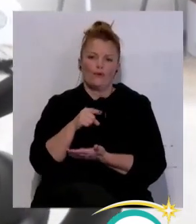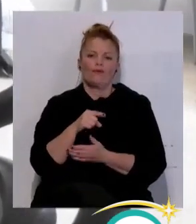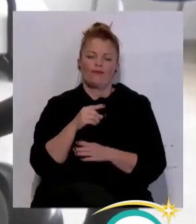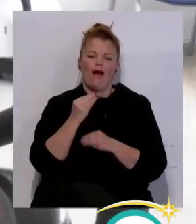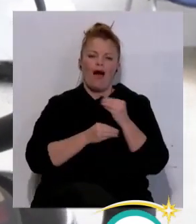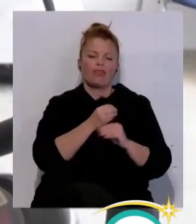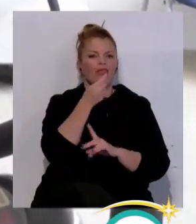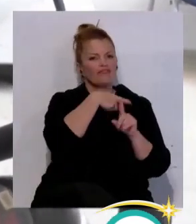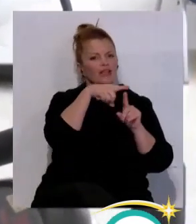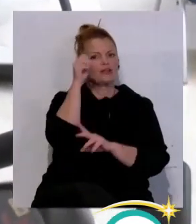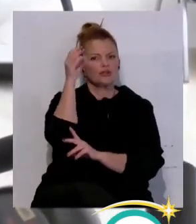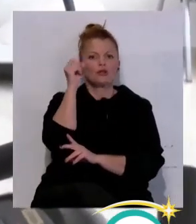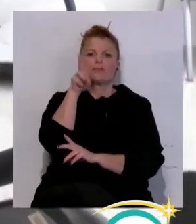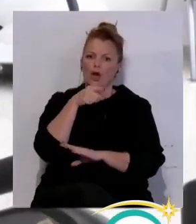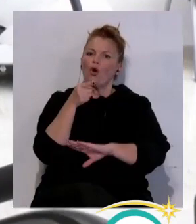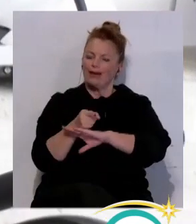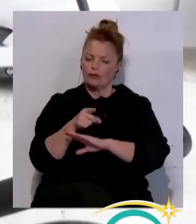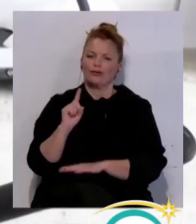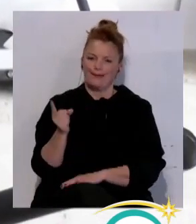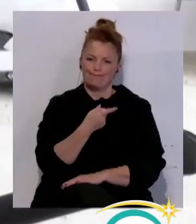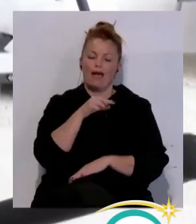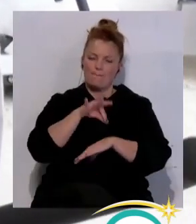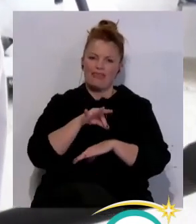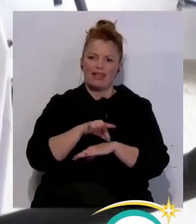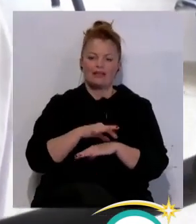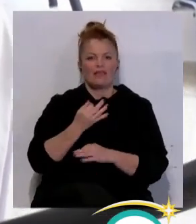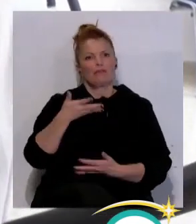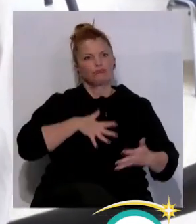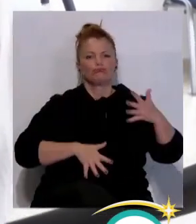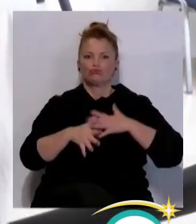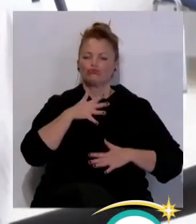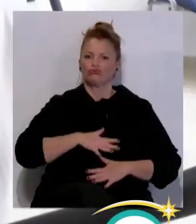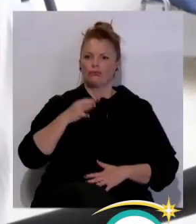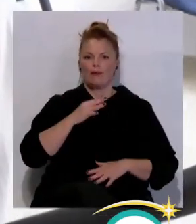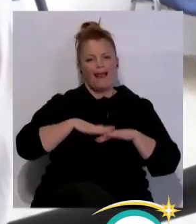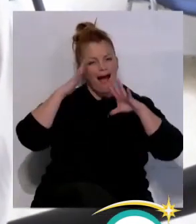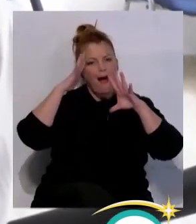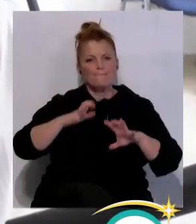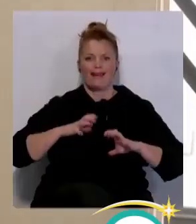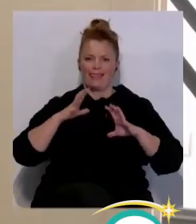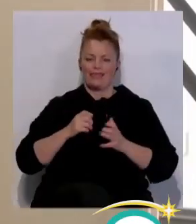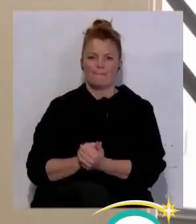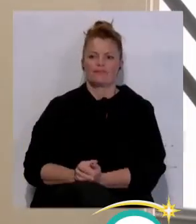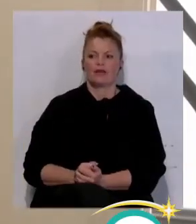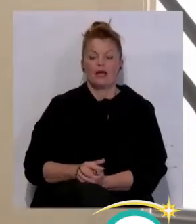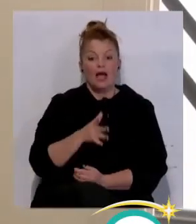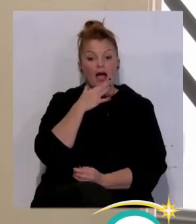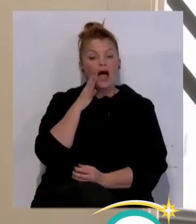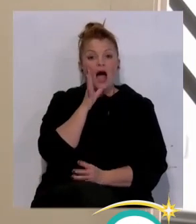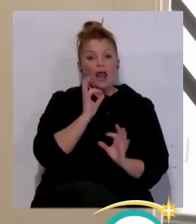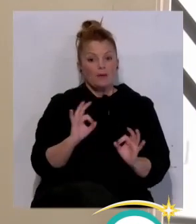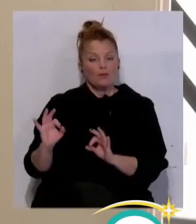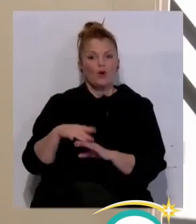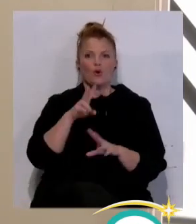en distintas charlas, que ya le digo, son obligatorias, y bueno, pues el paciente lo hacemos como que él aprenda lo que él ha tenido, ¿no? Ahora mismo también se han incorporado